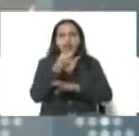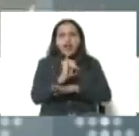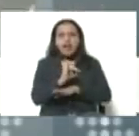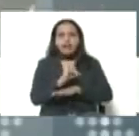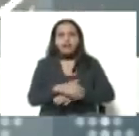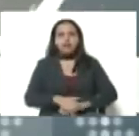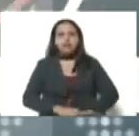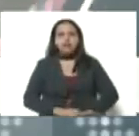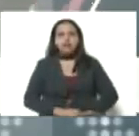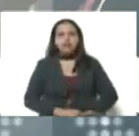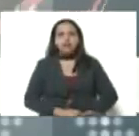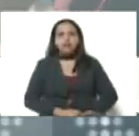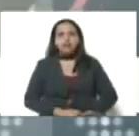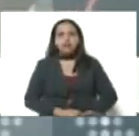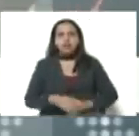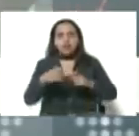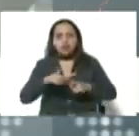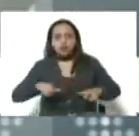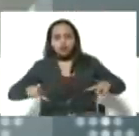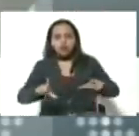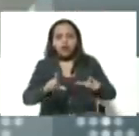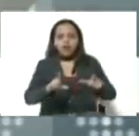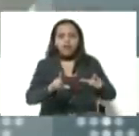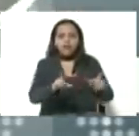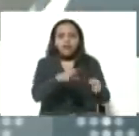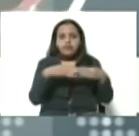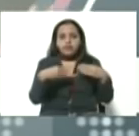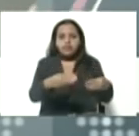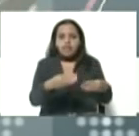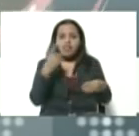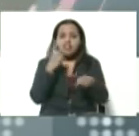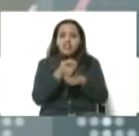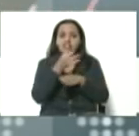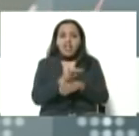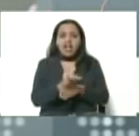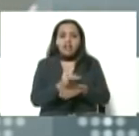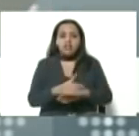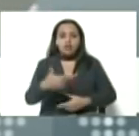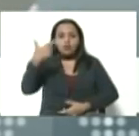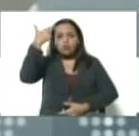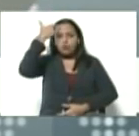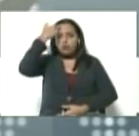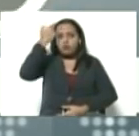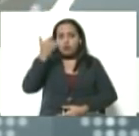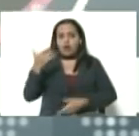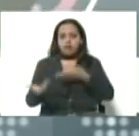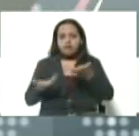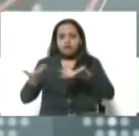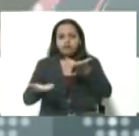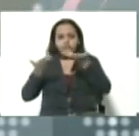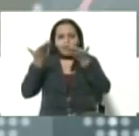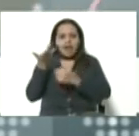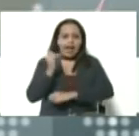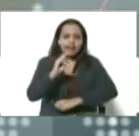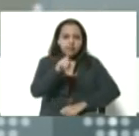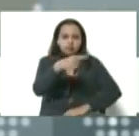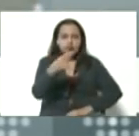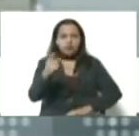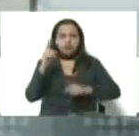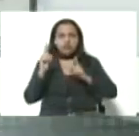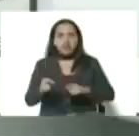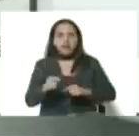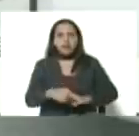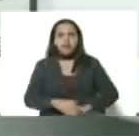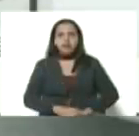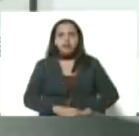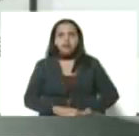la flexibilidad de sopa permanece de temperatura a las personas que estén aquí será